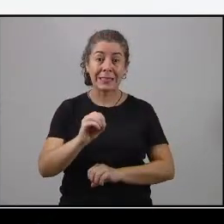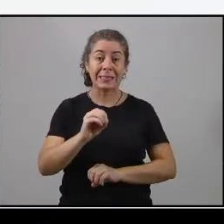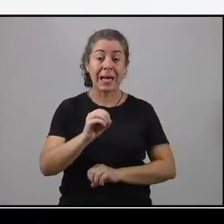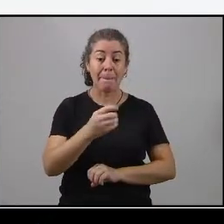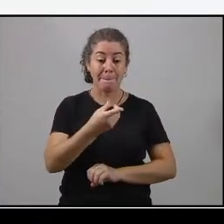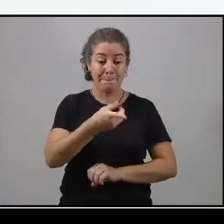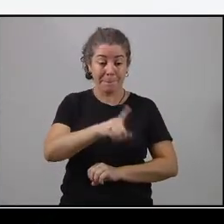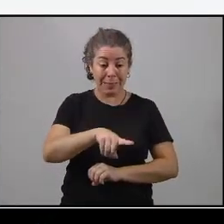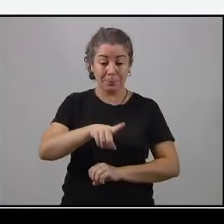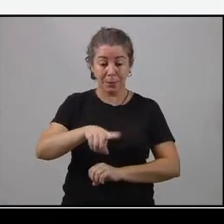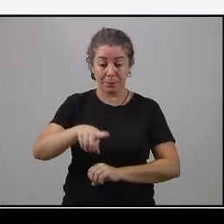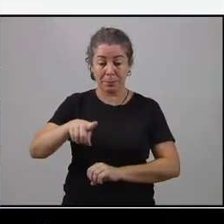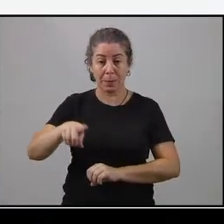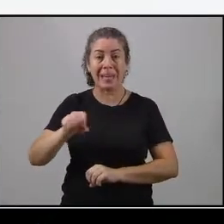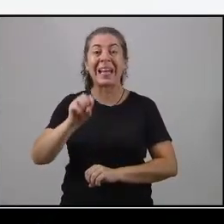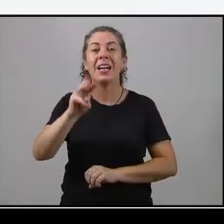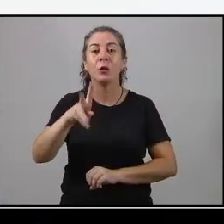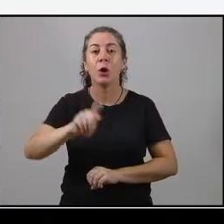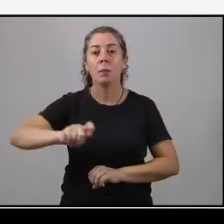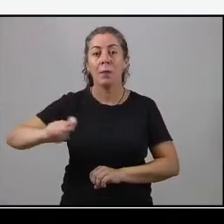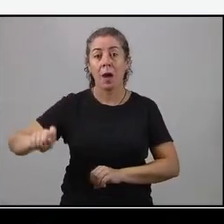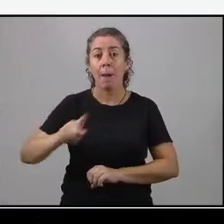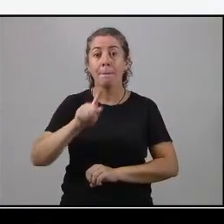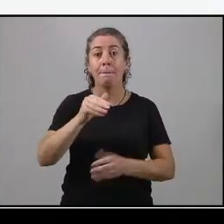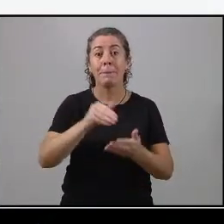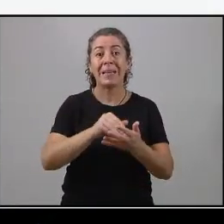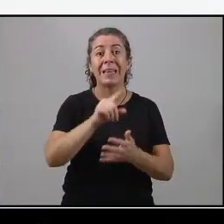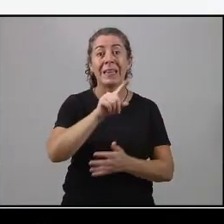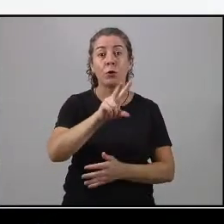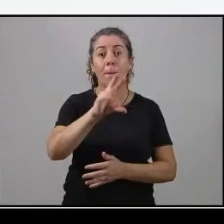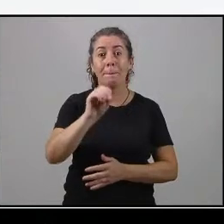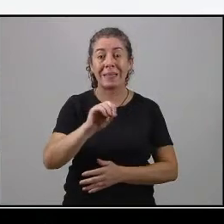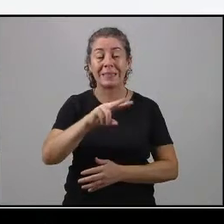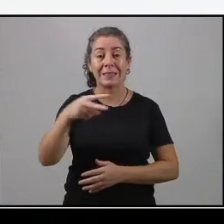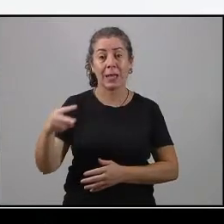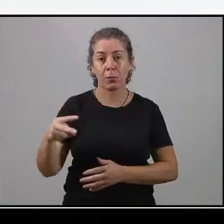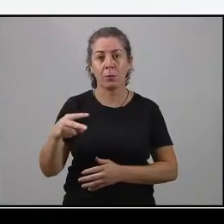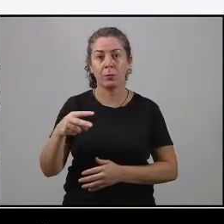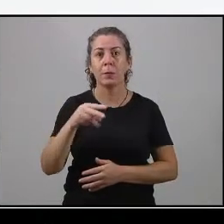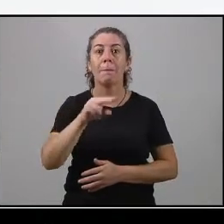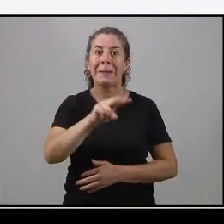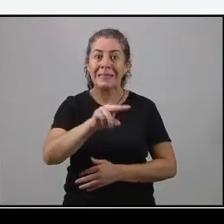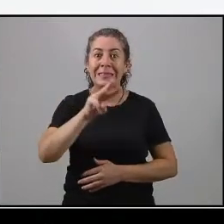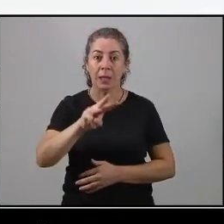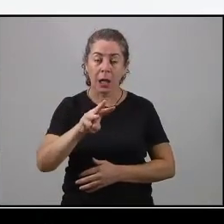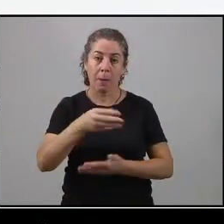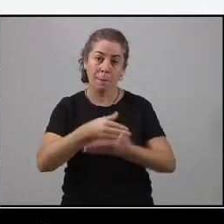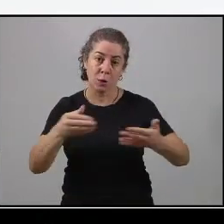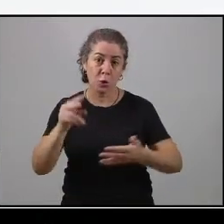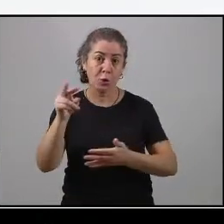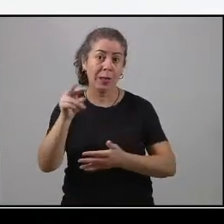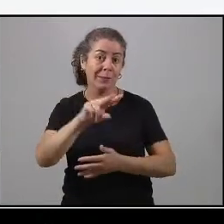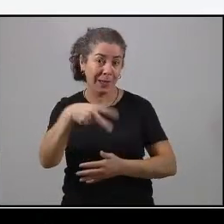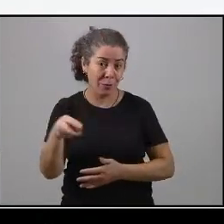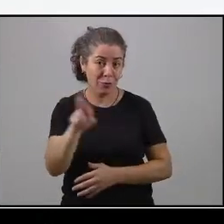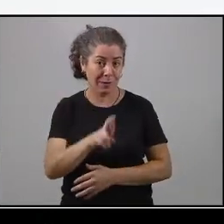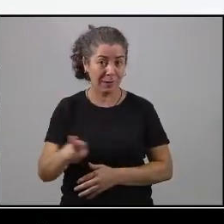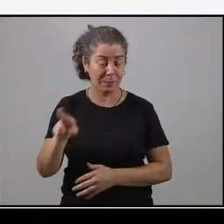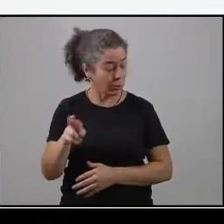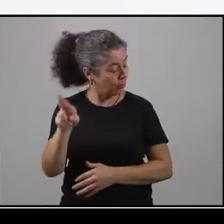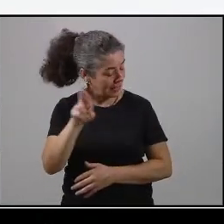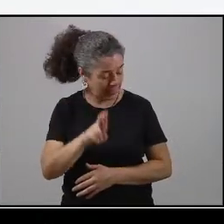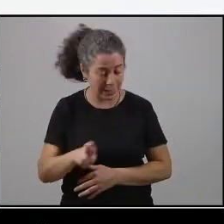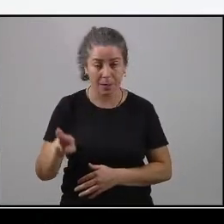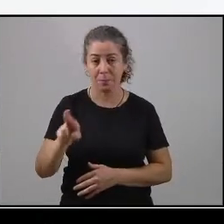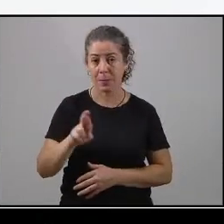14 pagas, 1.120 euros y 23 millones de euros, que quiero volver a repetir y que vuelvo a insistir, que no